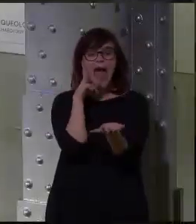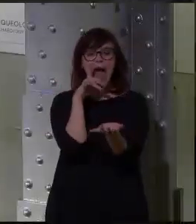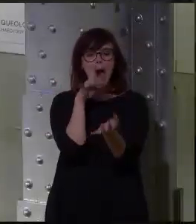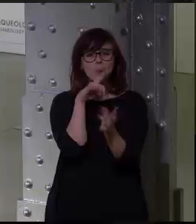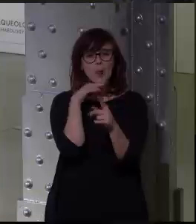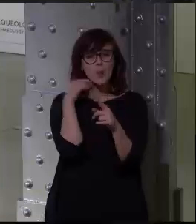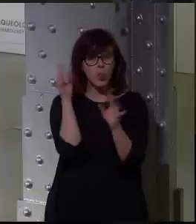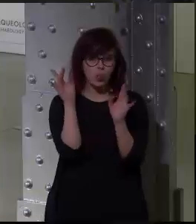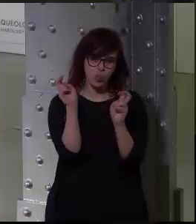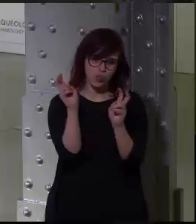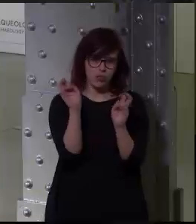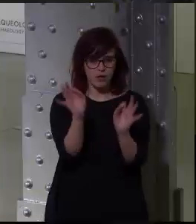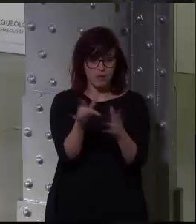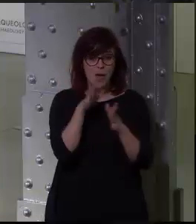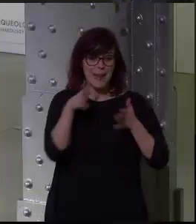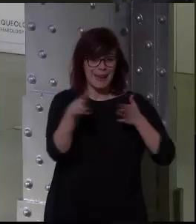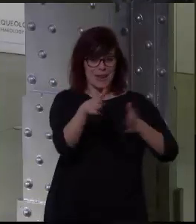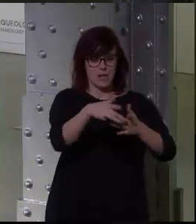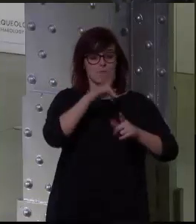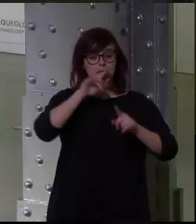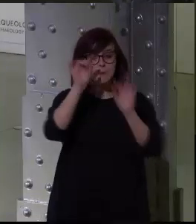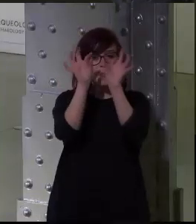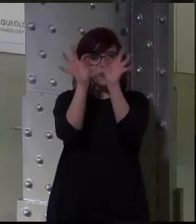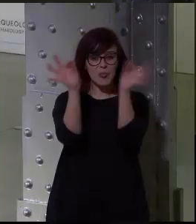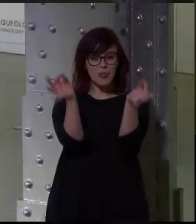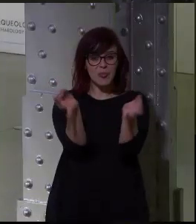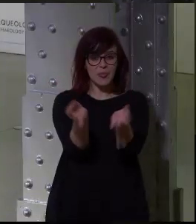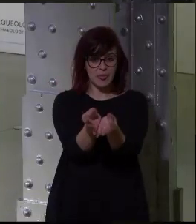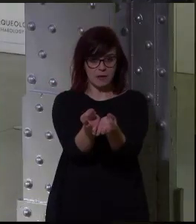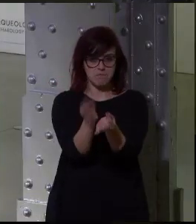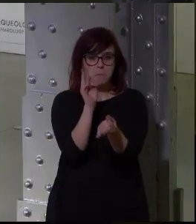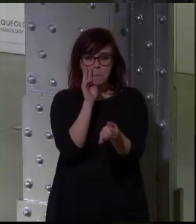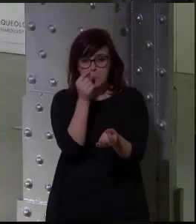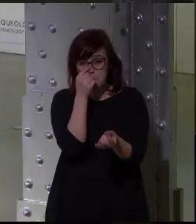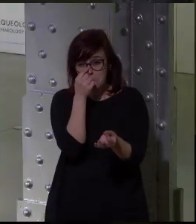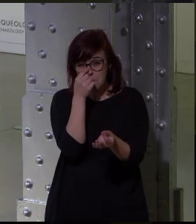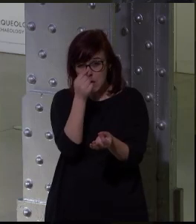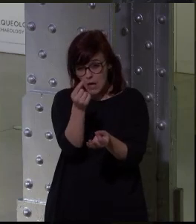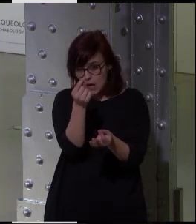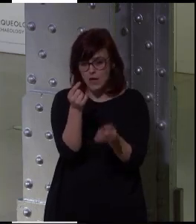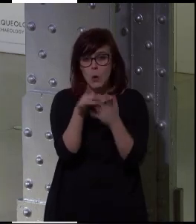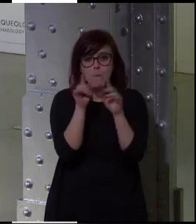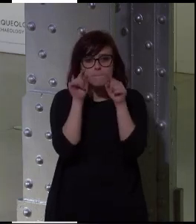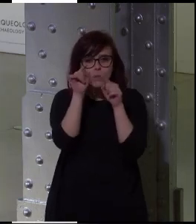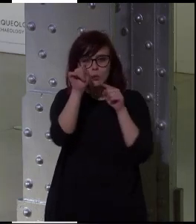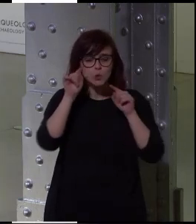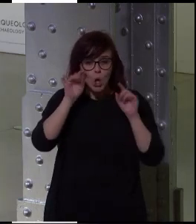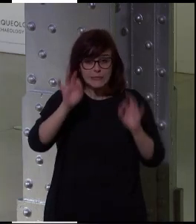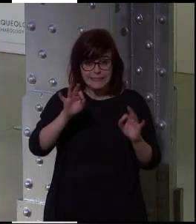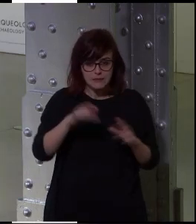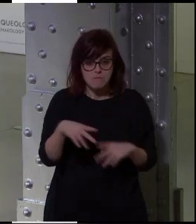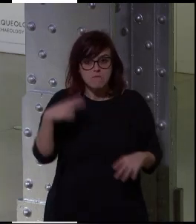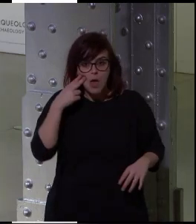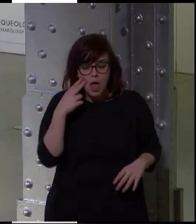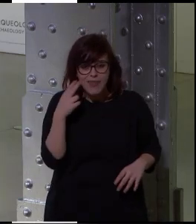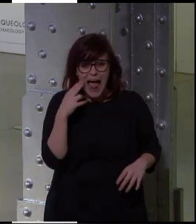es todo el agua dulce que tenemos. Y la que casi no vemos, pequeñita abajo, que es prácticamente un punto y ya da